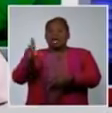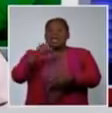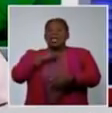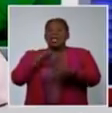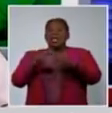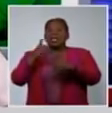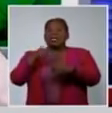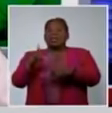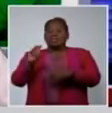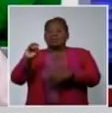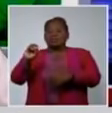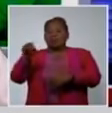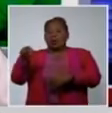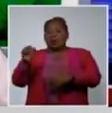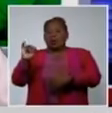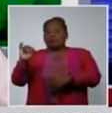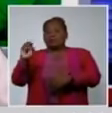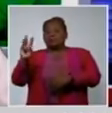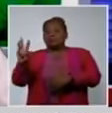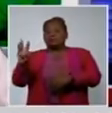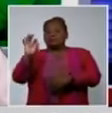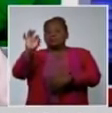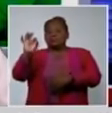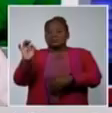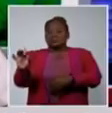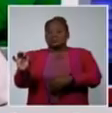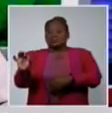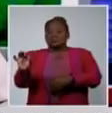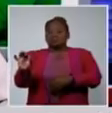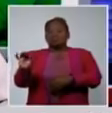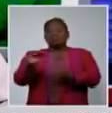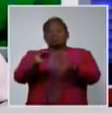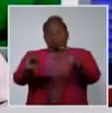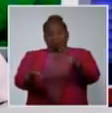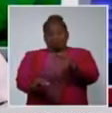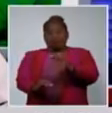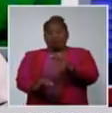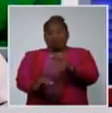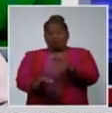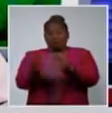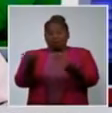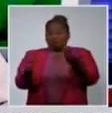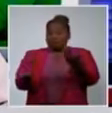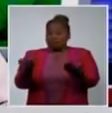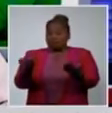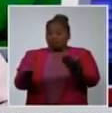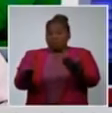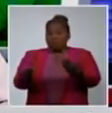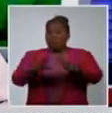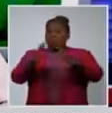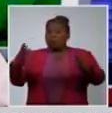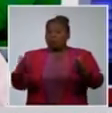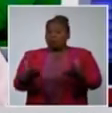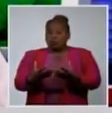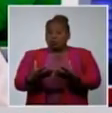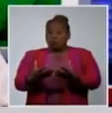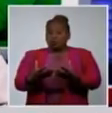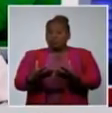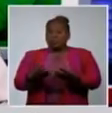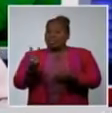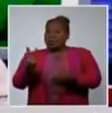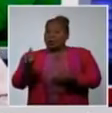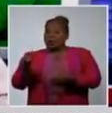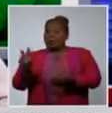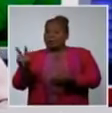0,63 por ciento de usuarios en comparación con el mundo 2 con 22 y